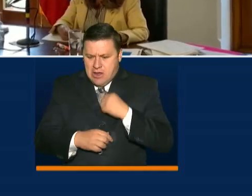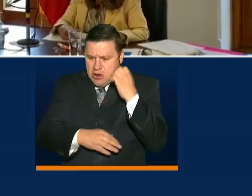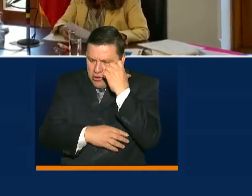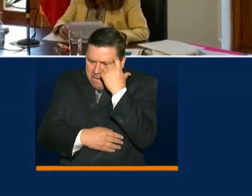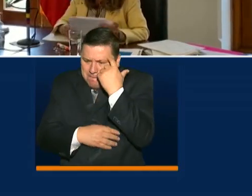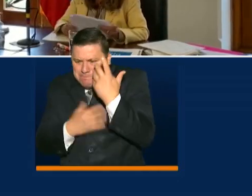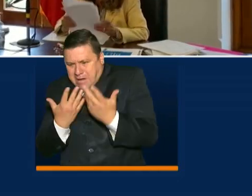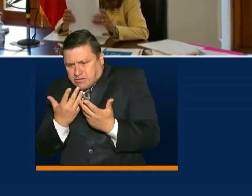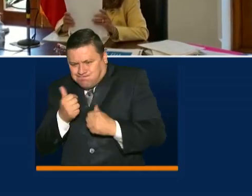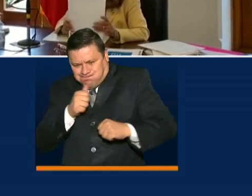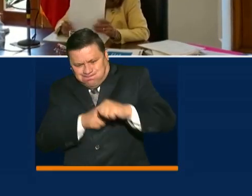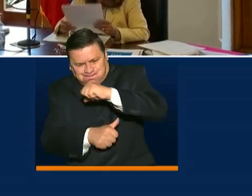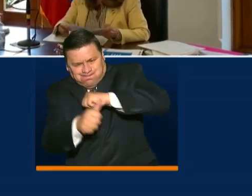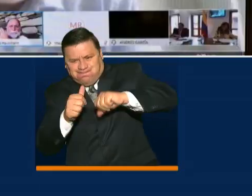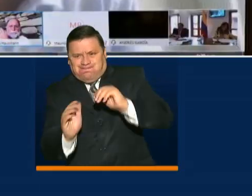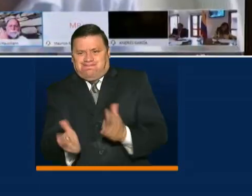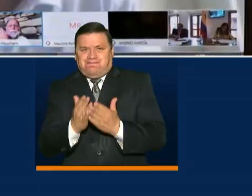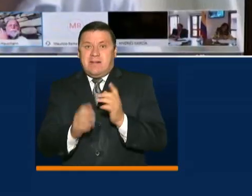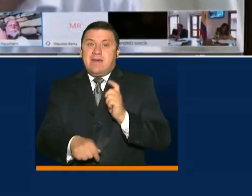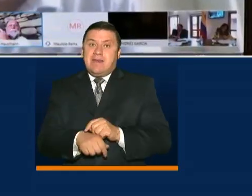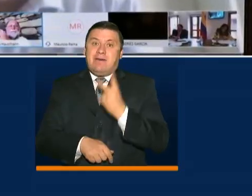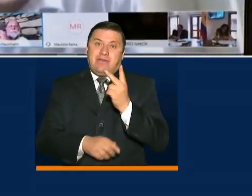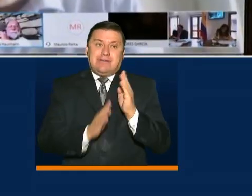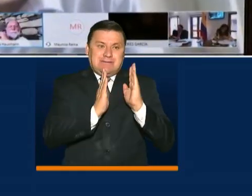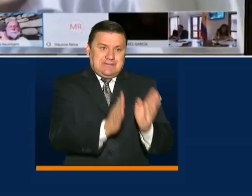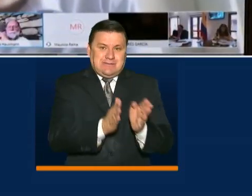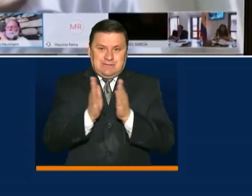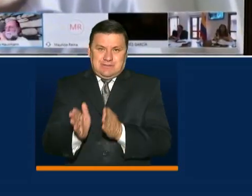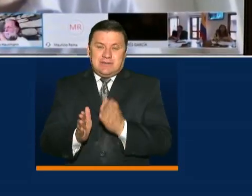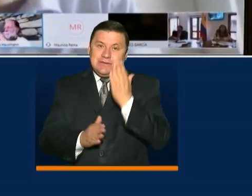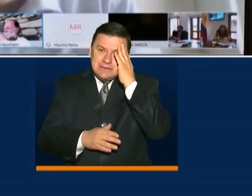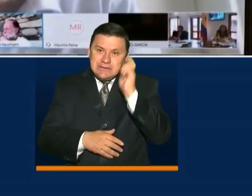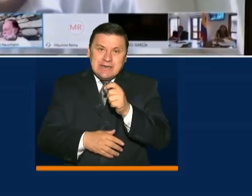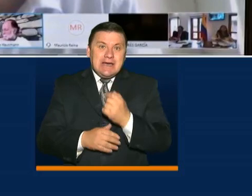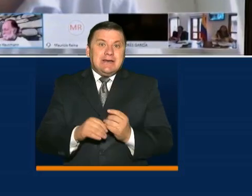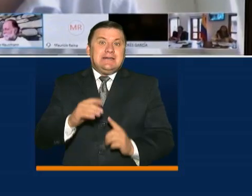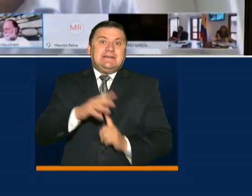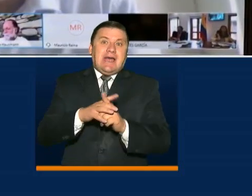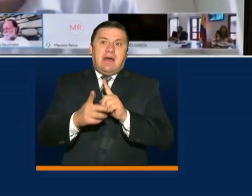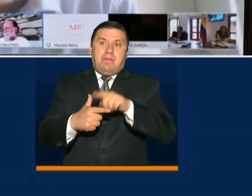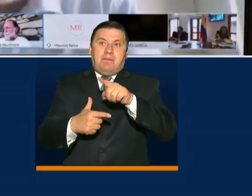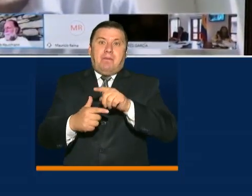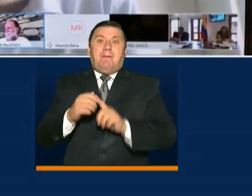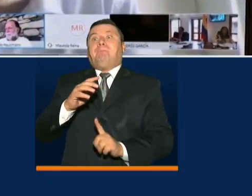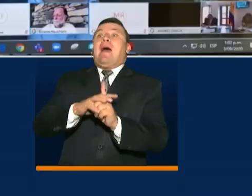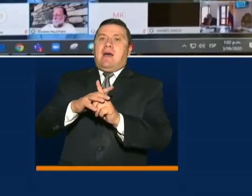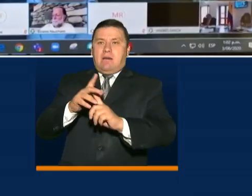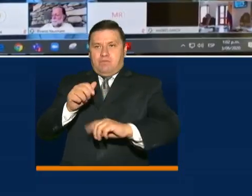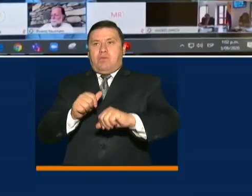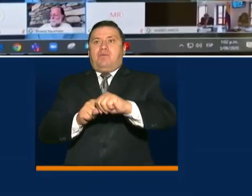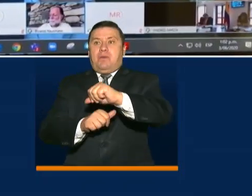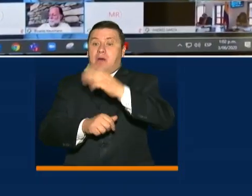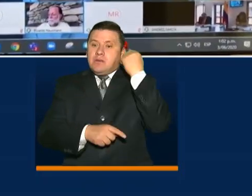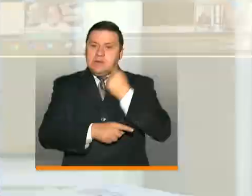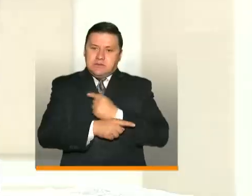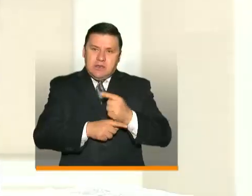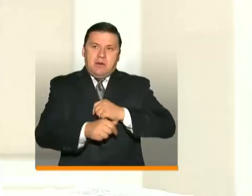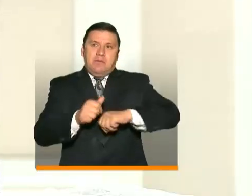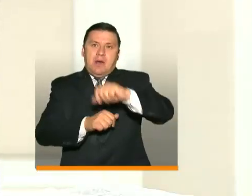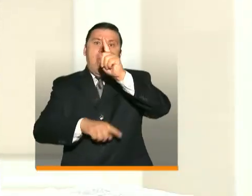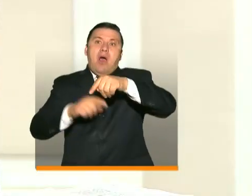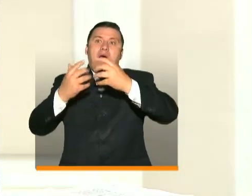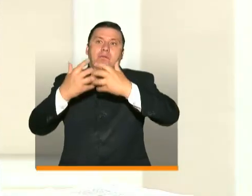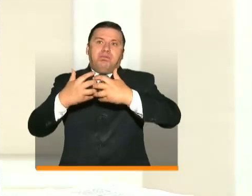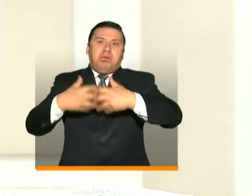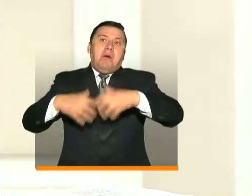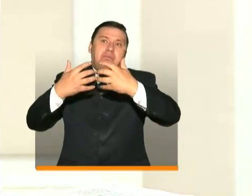toda la economía colombiana que va a tener dos tiempos. Primero, esta reactivación que ya empezó, por fortuna, hace unas semanas en algunas